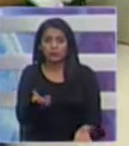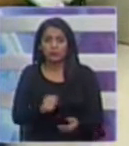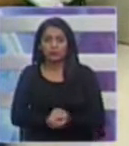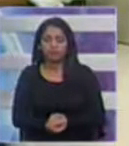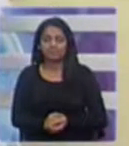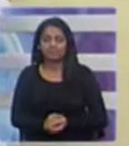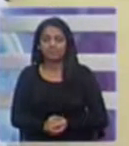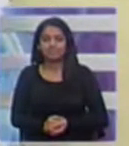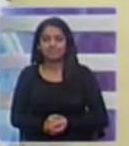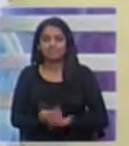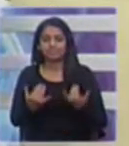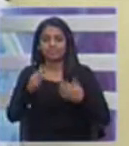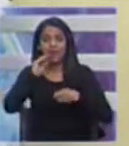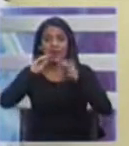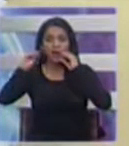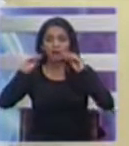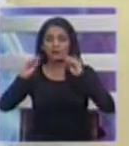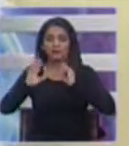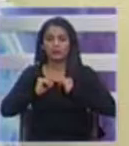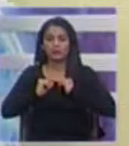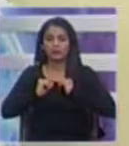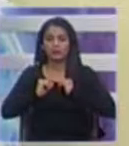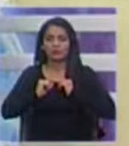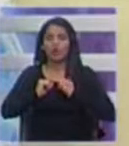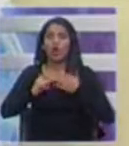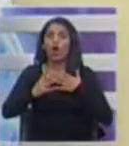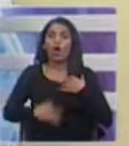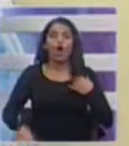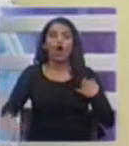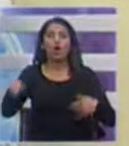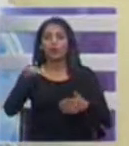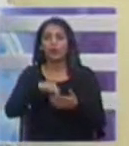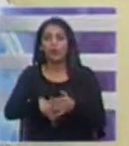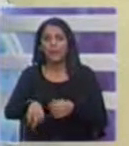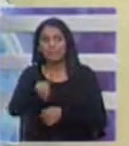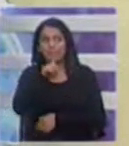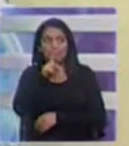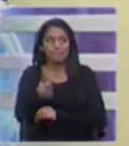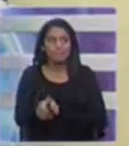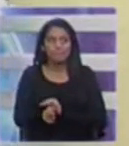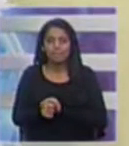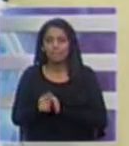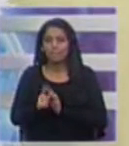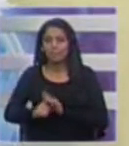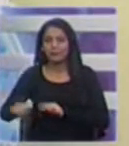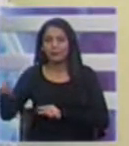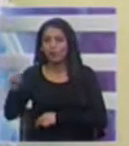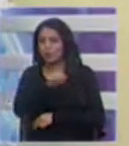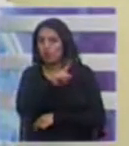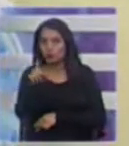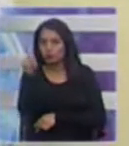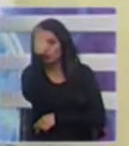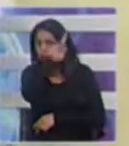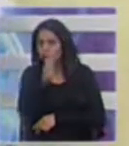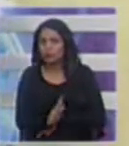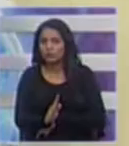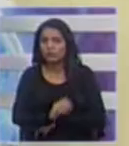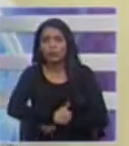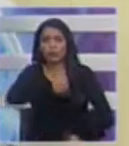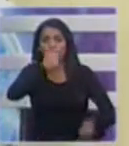refinería del Pacífico de 600 millones de dólares, donde consta él también en el registro oficial que perteneció